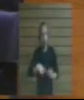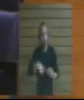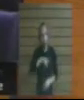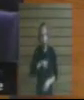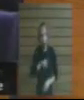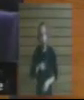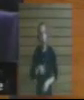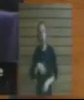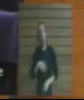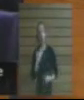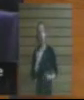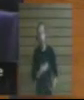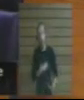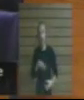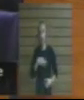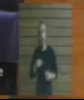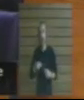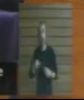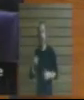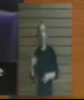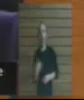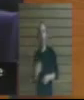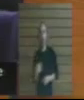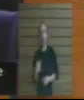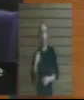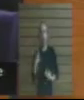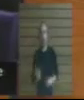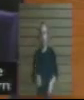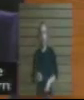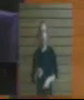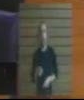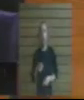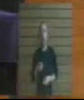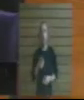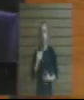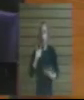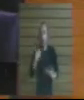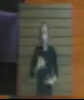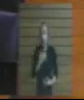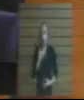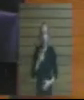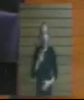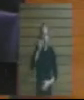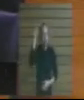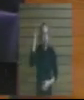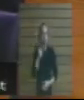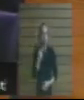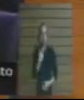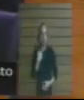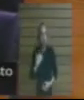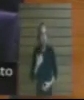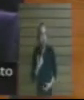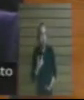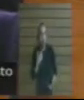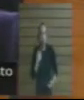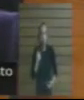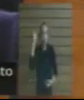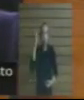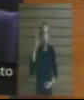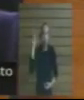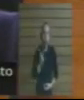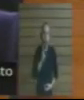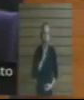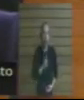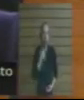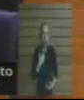que endeudarnos. Esta es la realidad. Si esto no es contundente, señora Barcos, que venga Dios y lo vea. En definitiva, yo lo